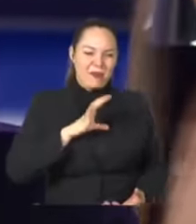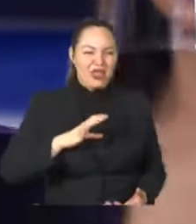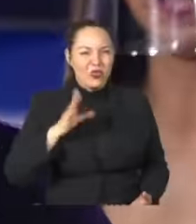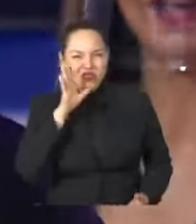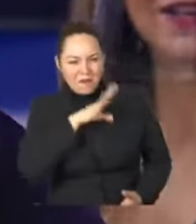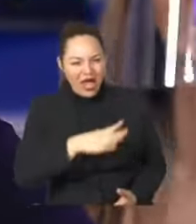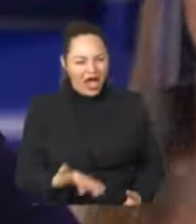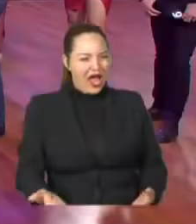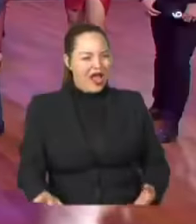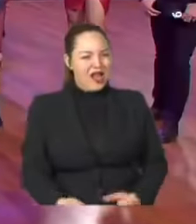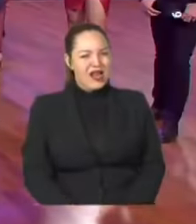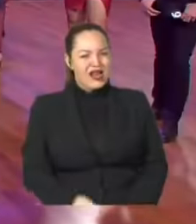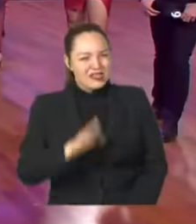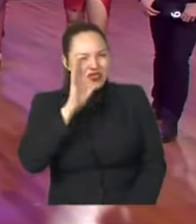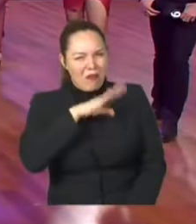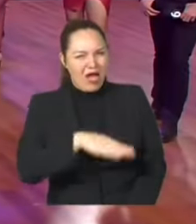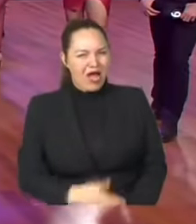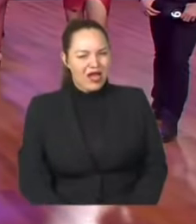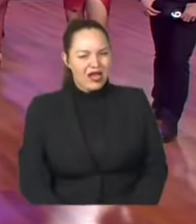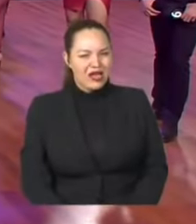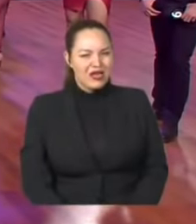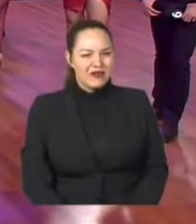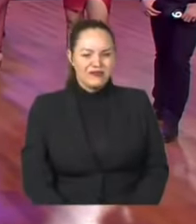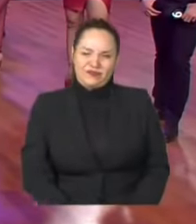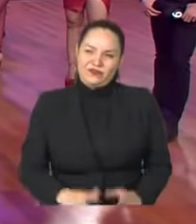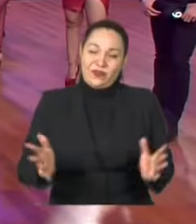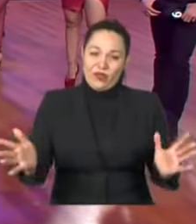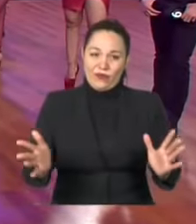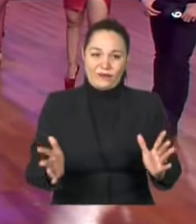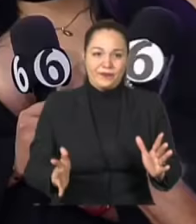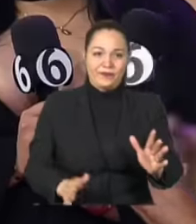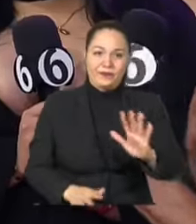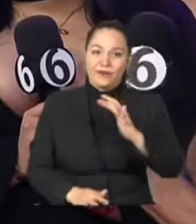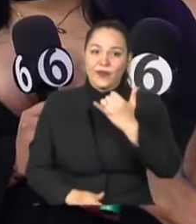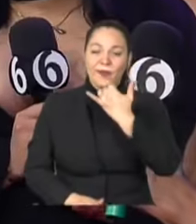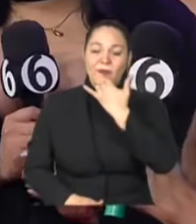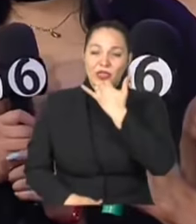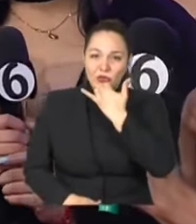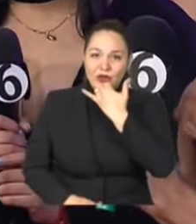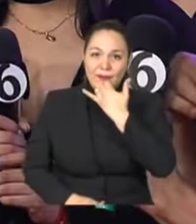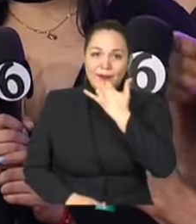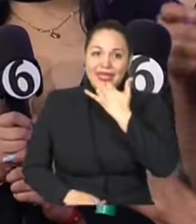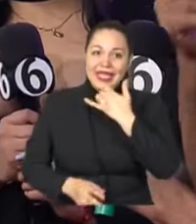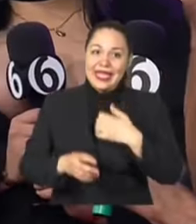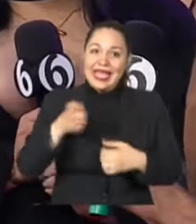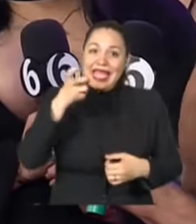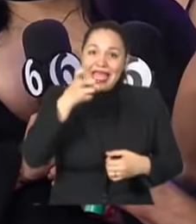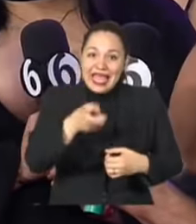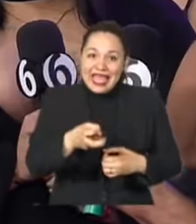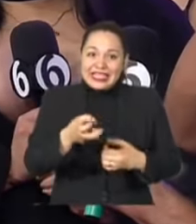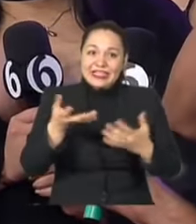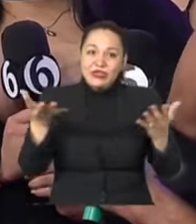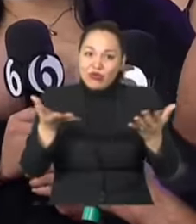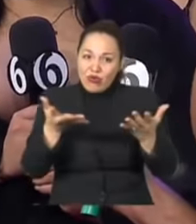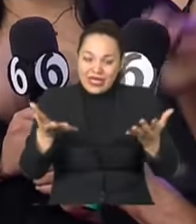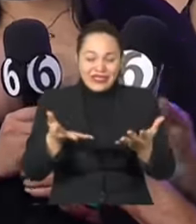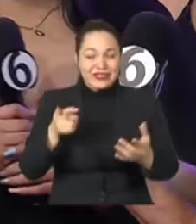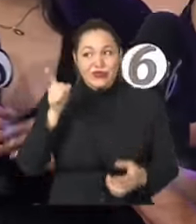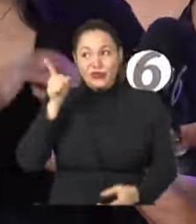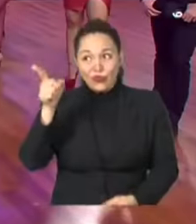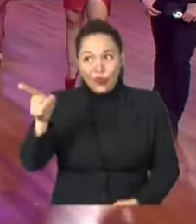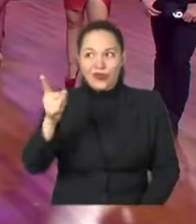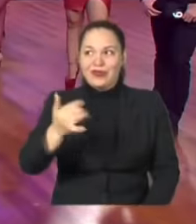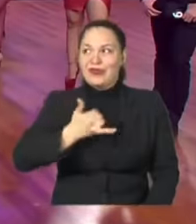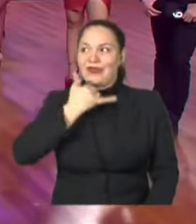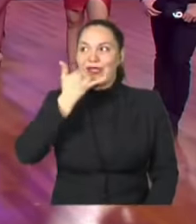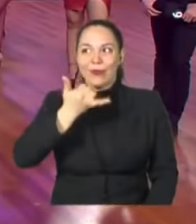Soy profesional. No es cierto, esto... Perdóname. Esto estás muy equivocado